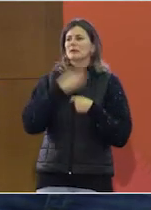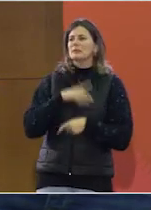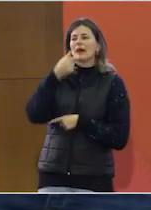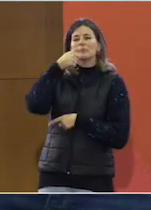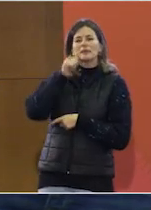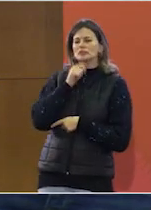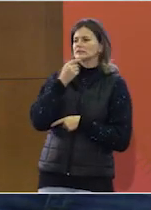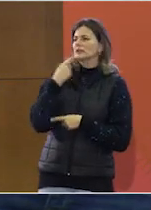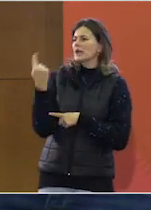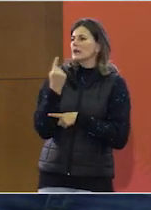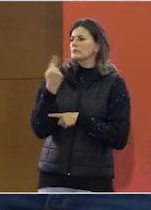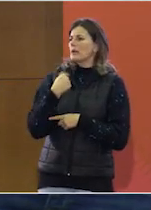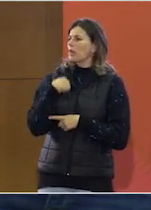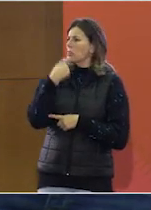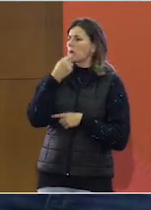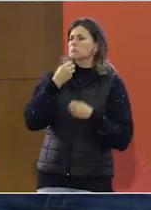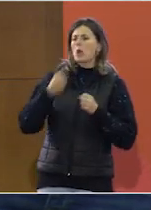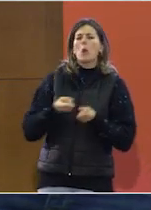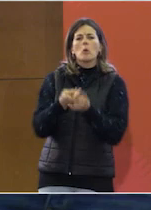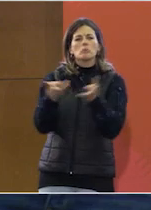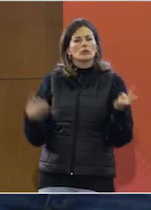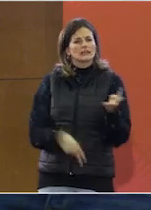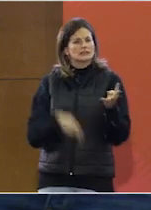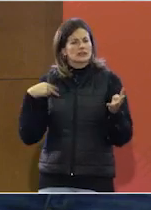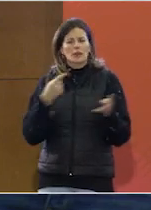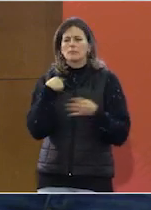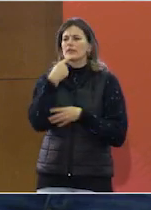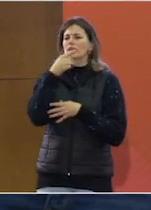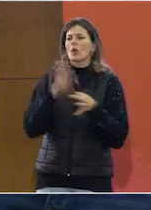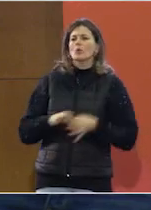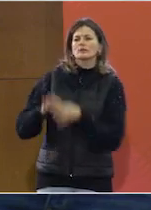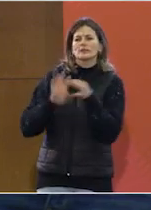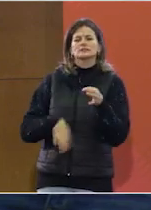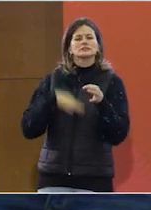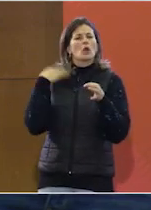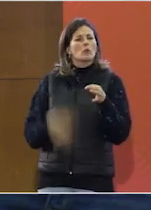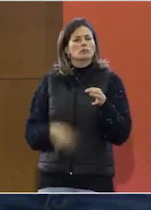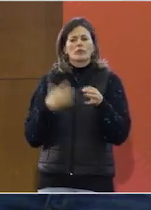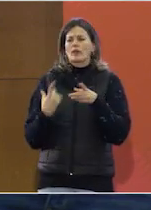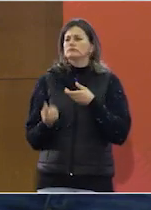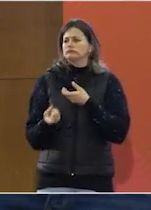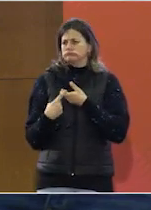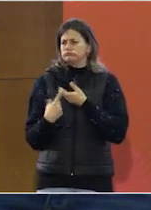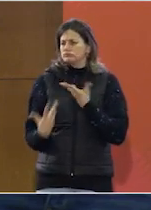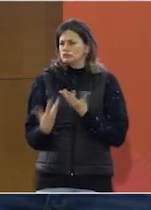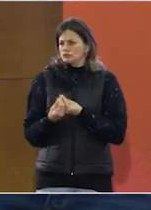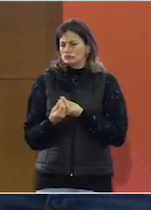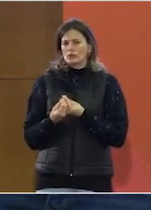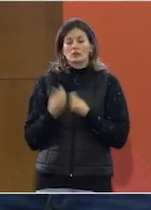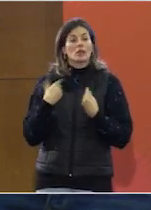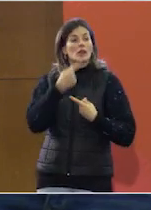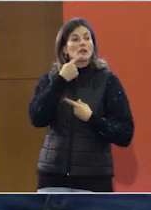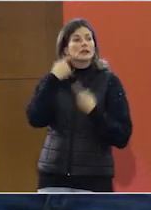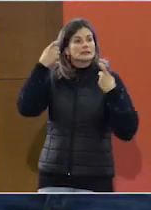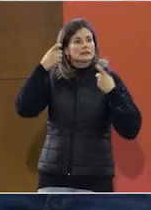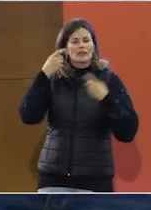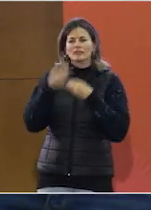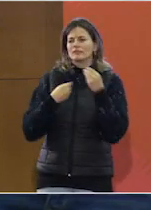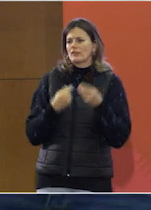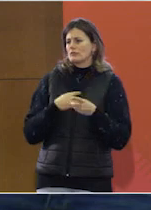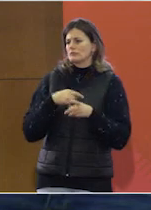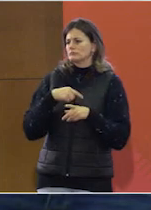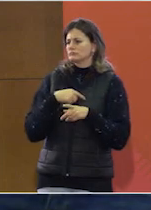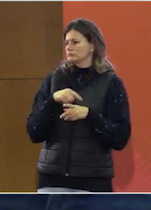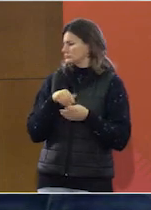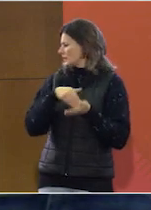primarias, dijo plurinacionalidad, dijo Unidos Podemos va a ser mi socio preferente, dijo no descarto hacer una moción de censura